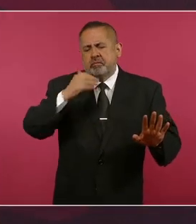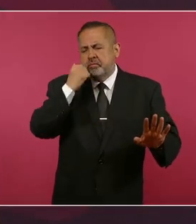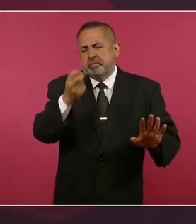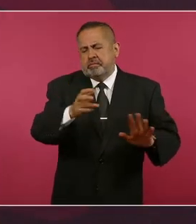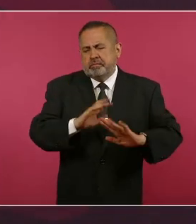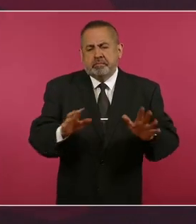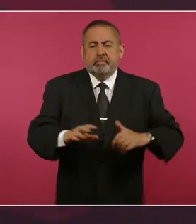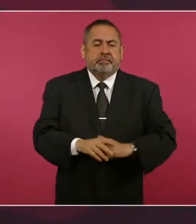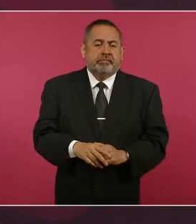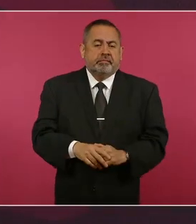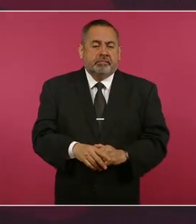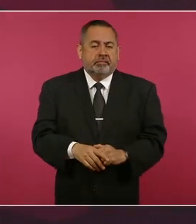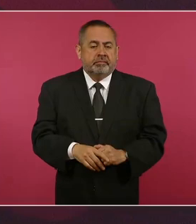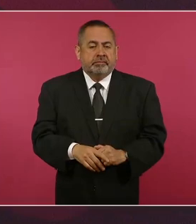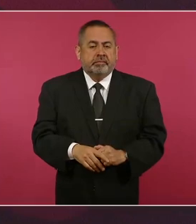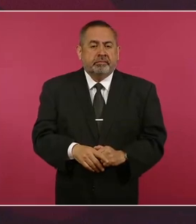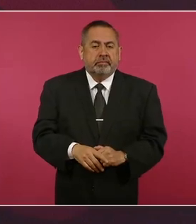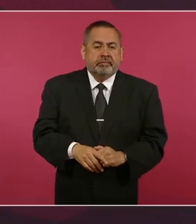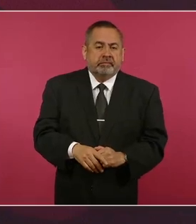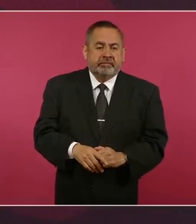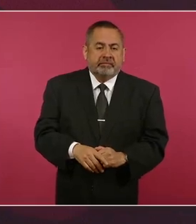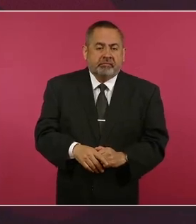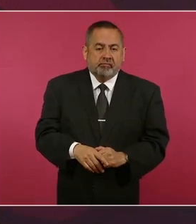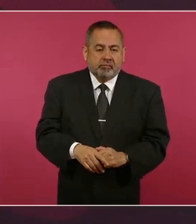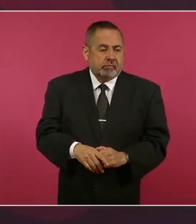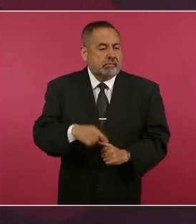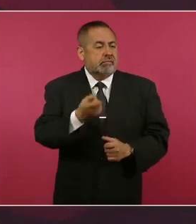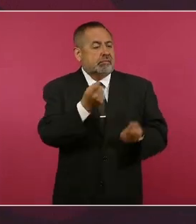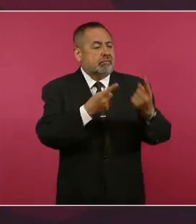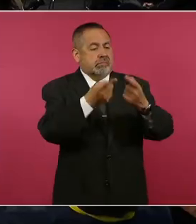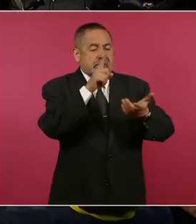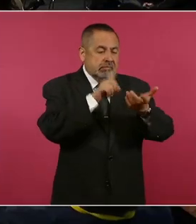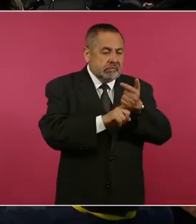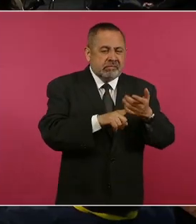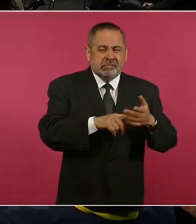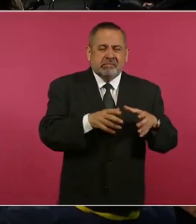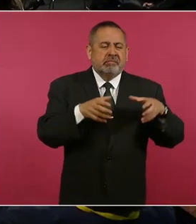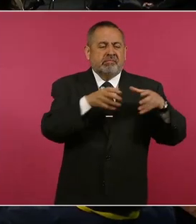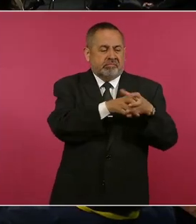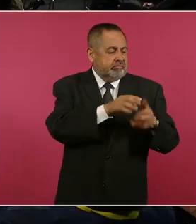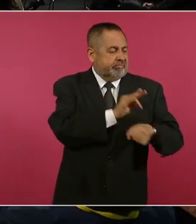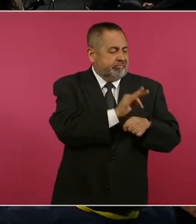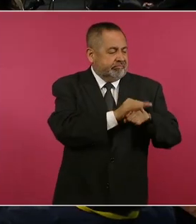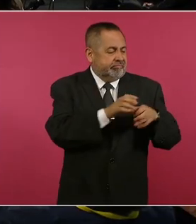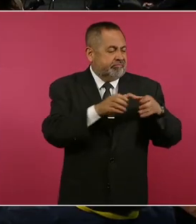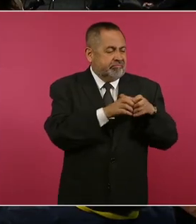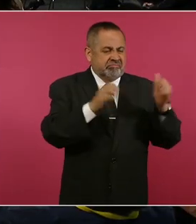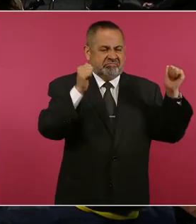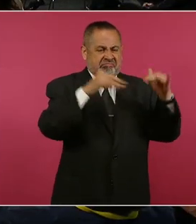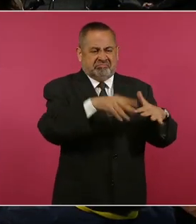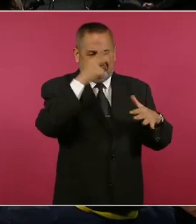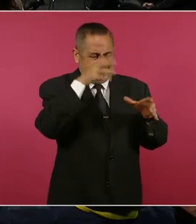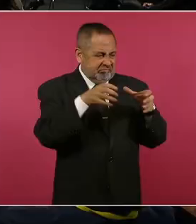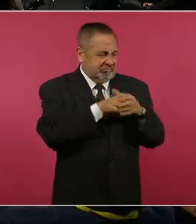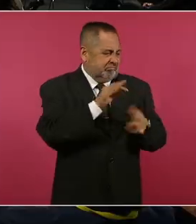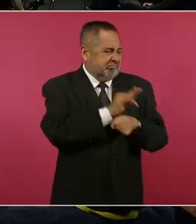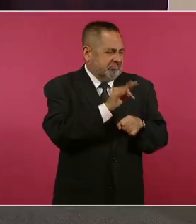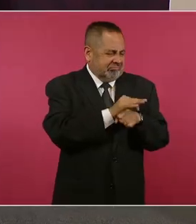Que vienen los fachos a hacer una convención a México.